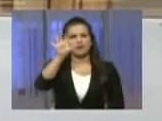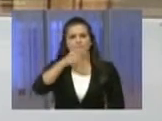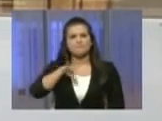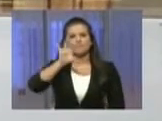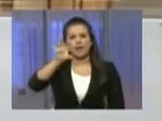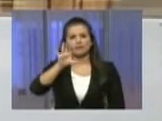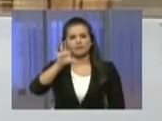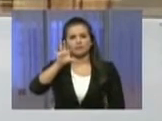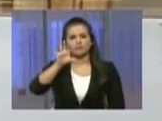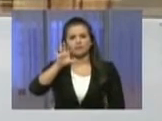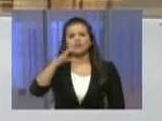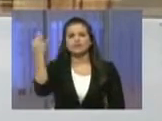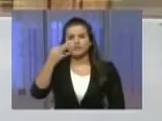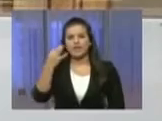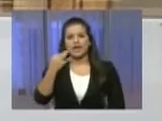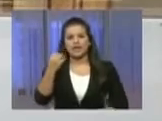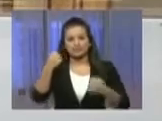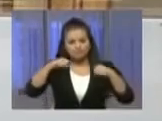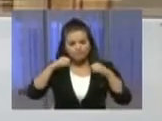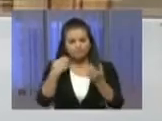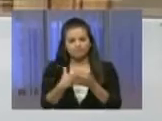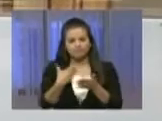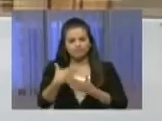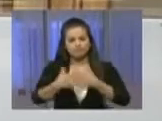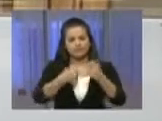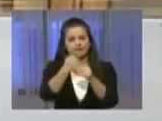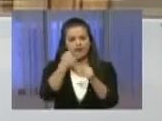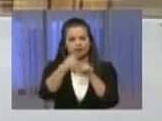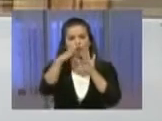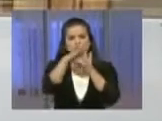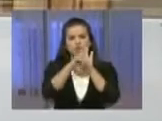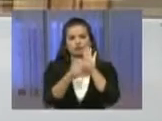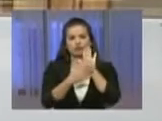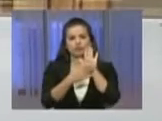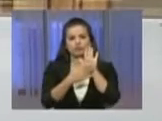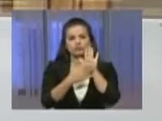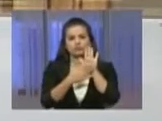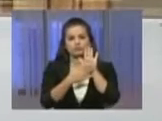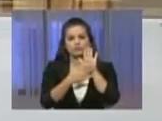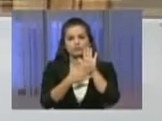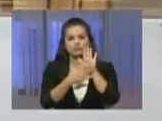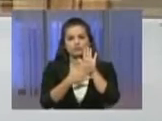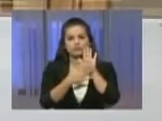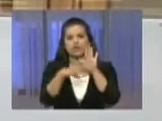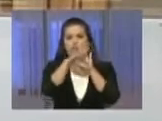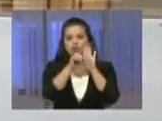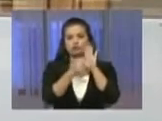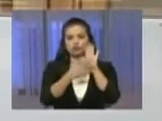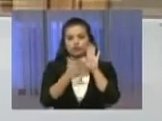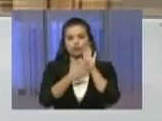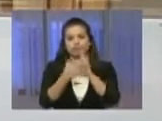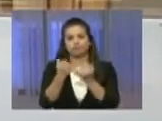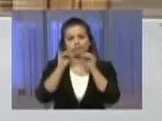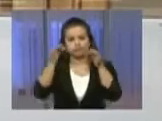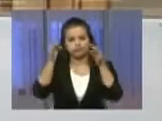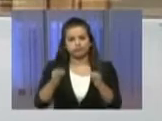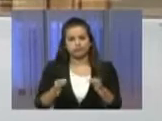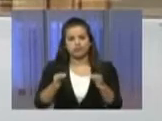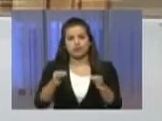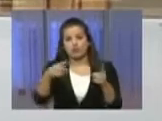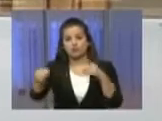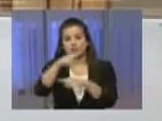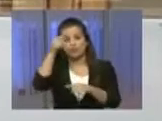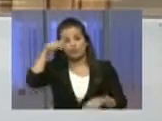en ejercicio pleno de su Constitución esta patria soberana querido pueblo de